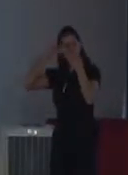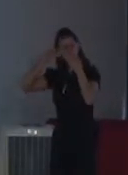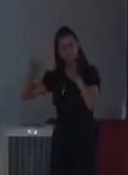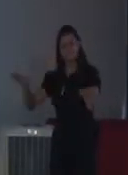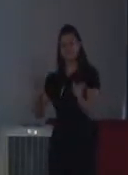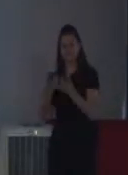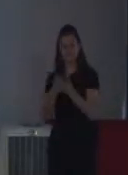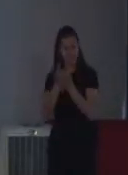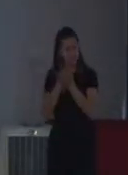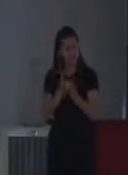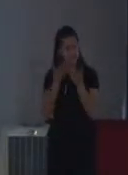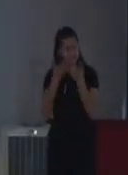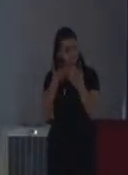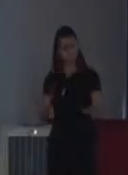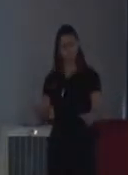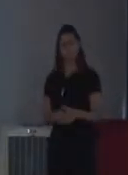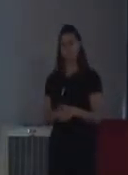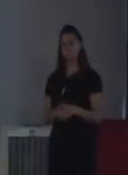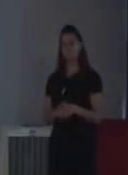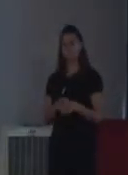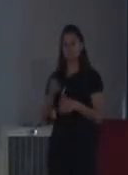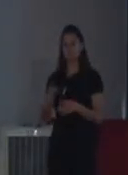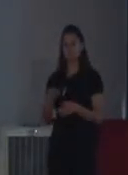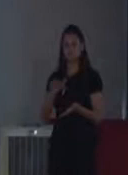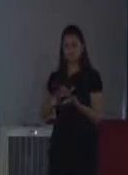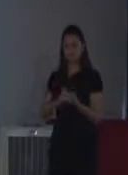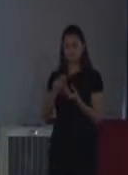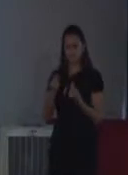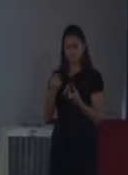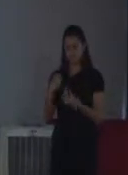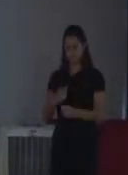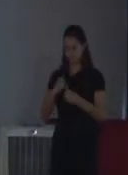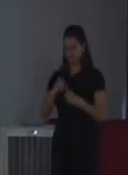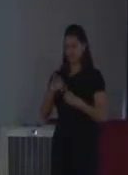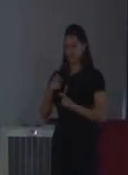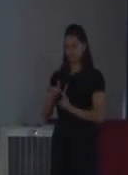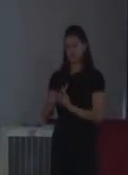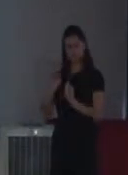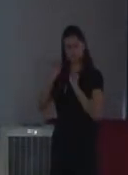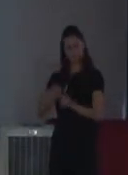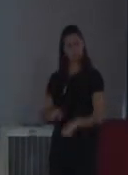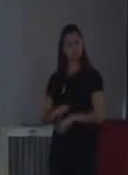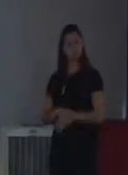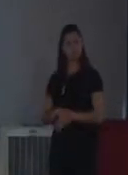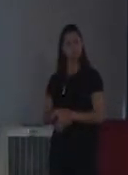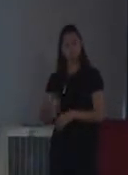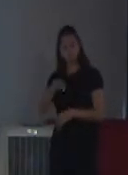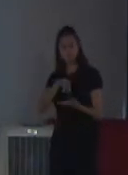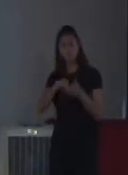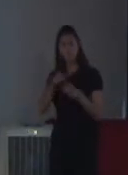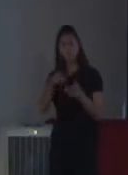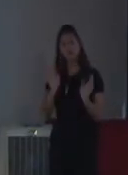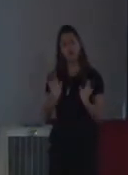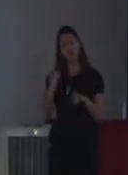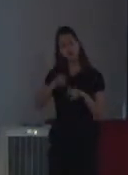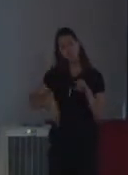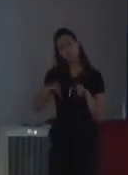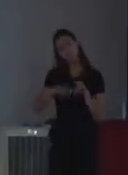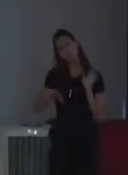¿sí? O sea, y eso es lo que tendría que ver con posicionarlo como sujeto, ¿sí? O sea, como decirle, bueno, usted no es un